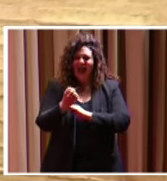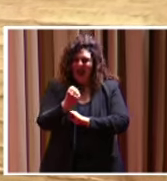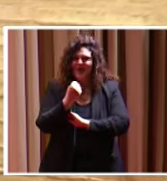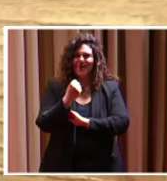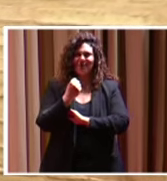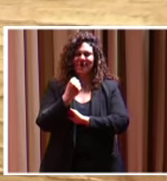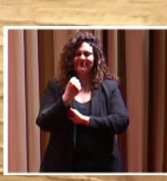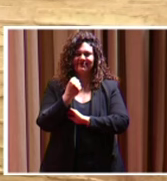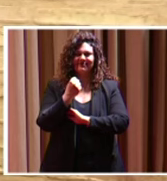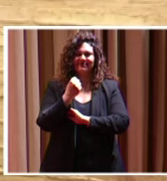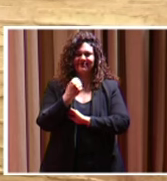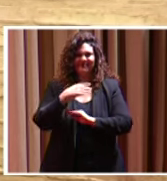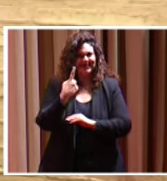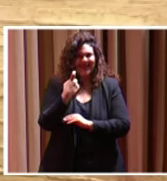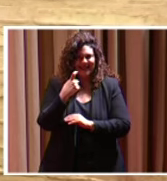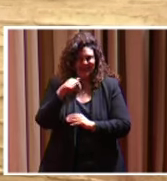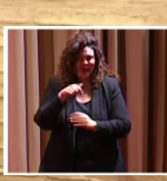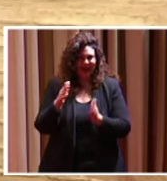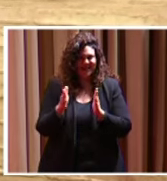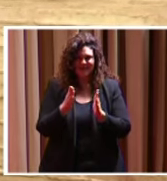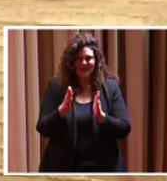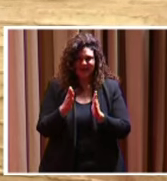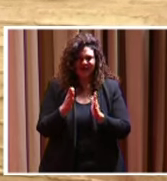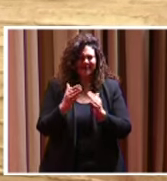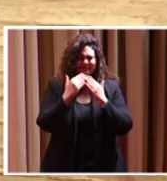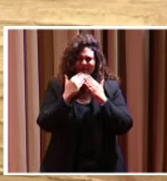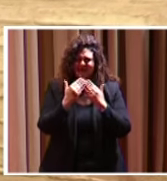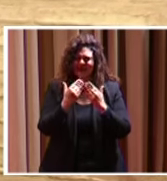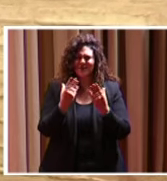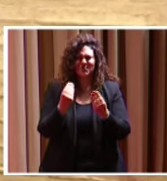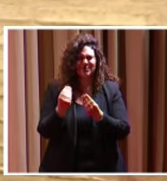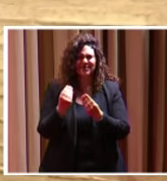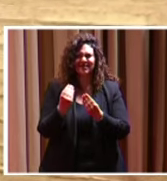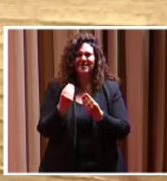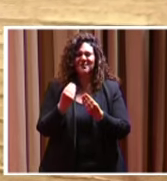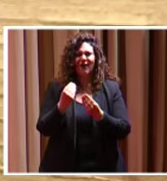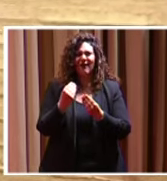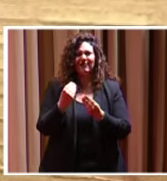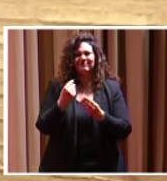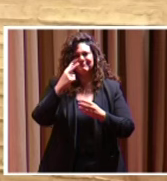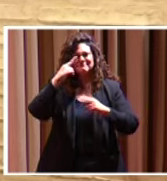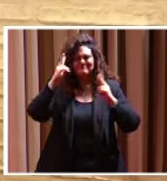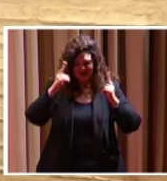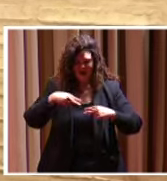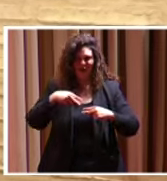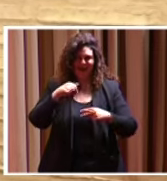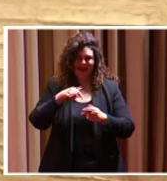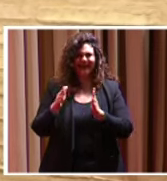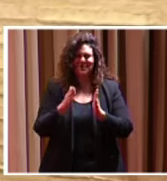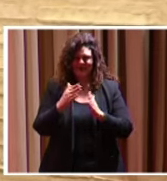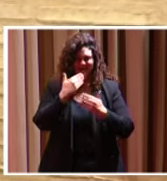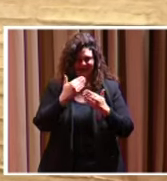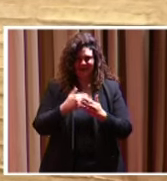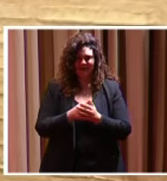apoyo que necesito en este momento, y agradezco muchísimo que mi ciudad pues me haya reconocido en este momento.